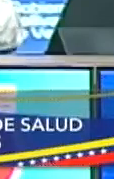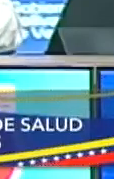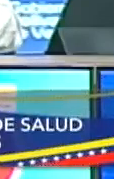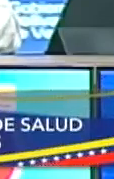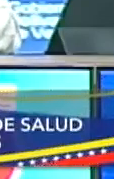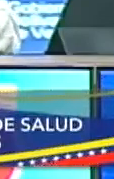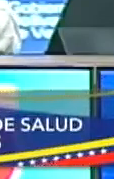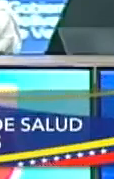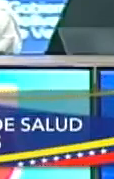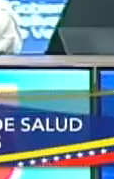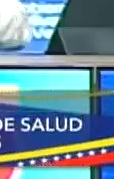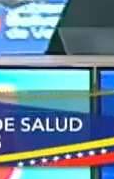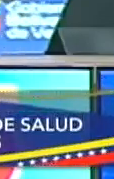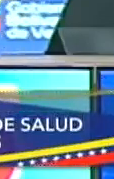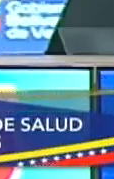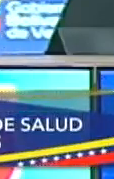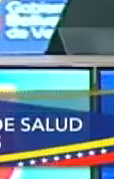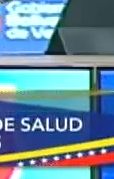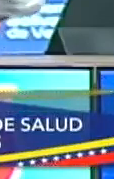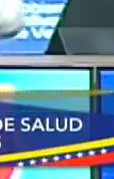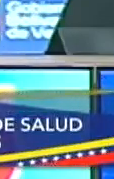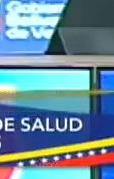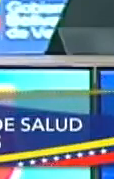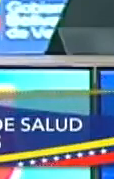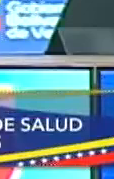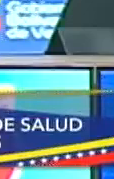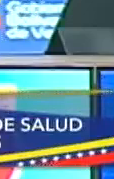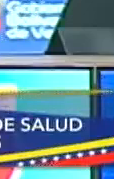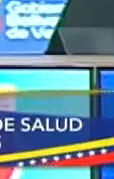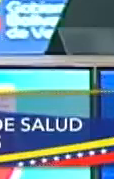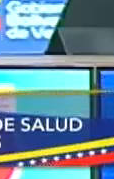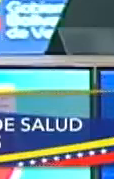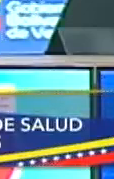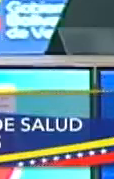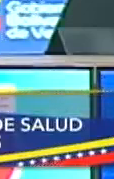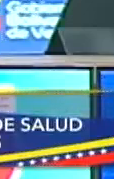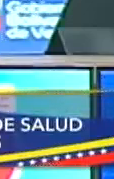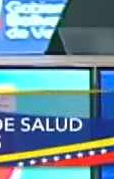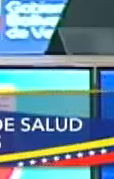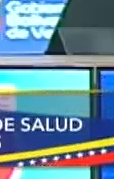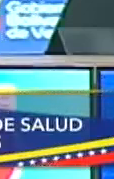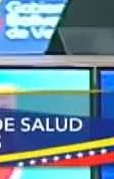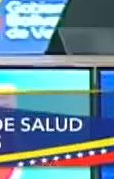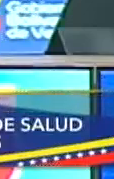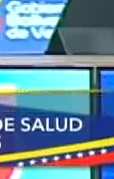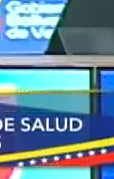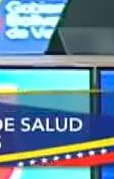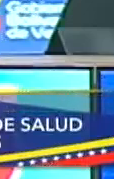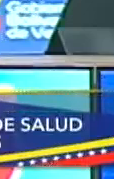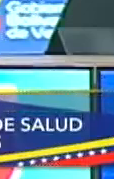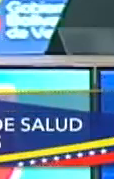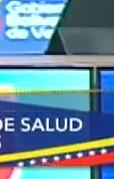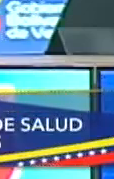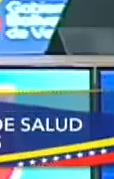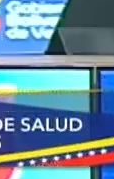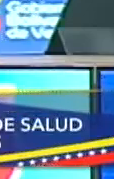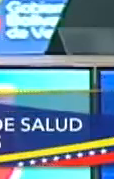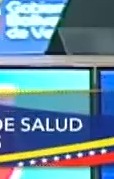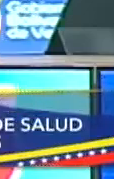crística, que recoge el espíritu esencial de nuestro Señor Jesucristo y sus